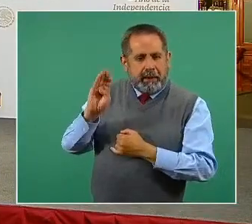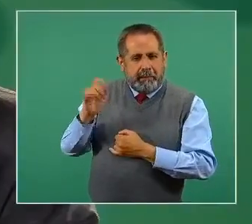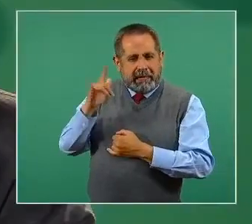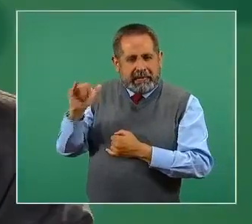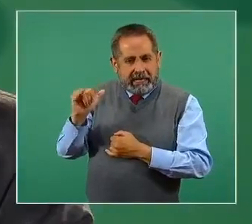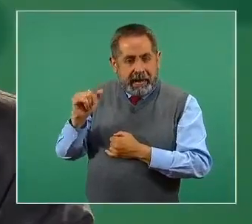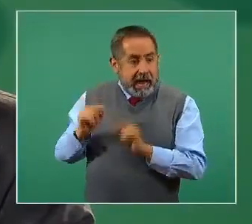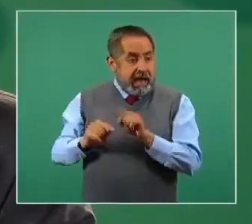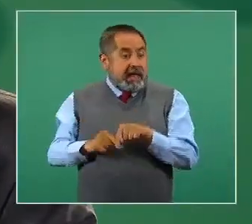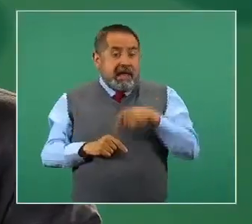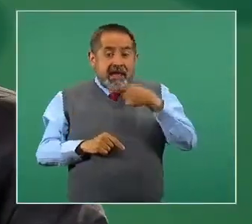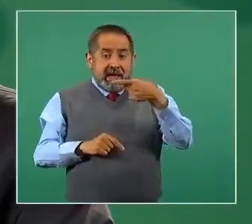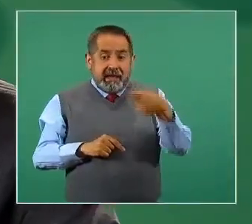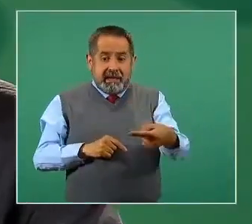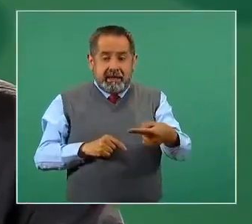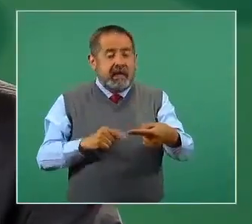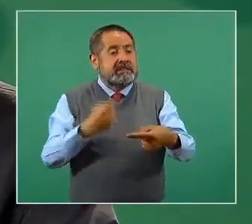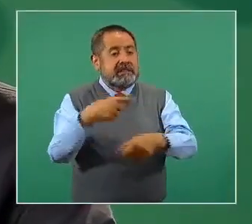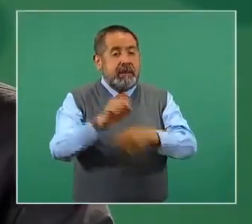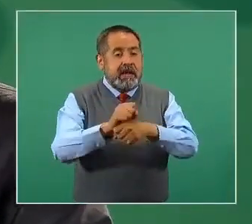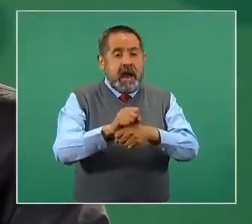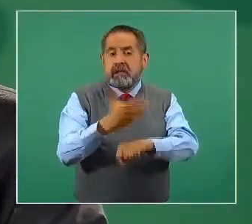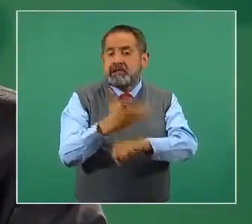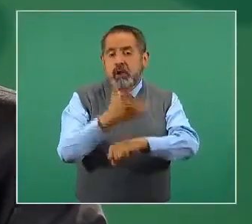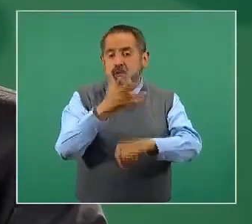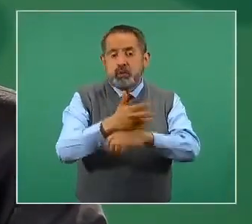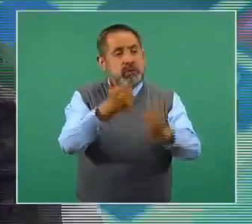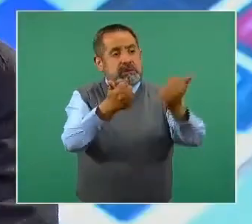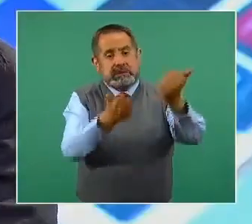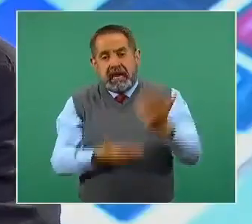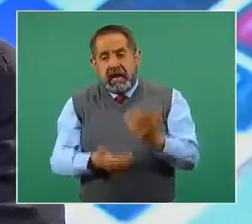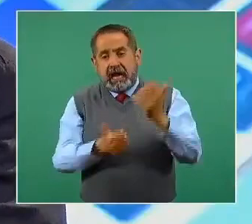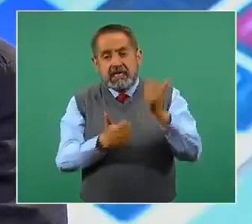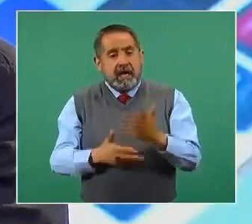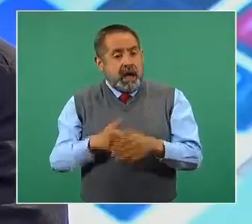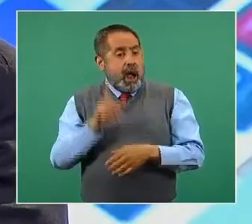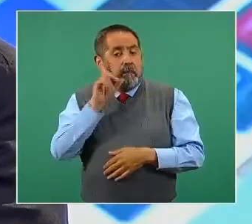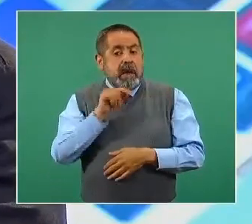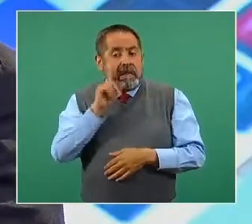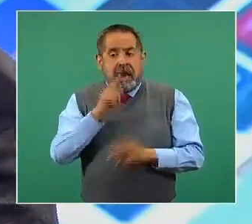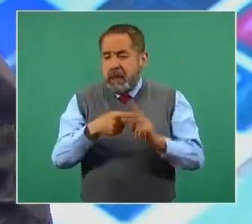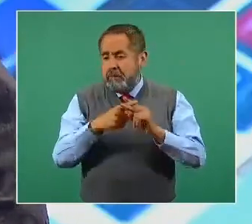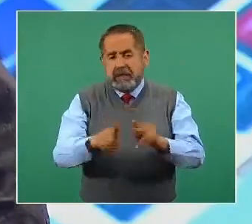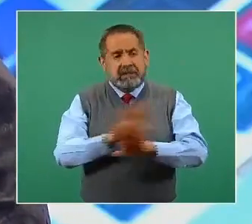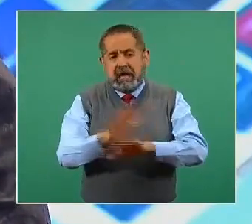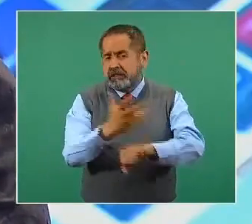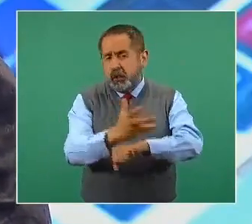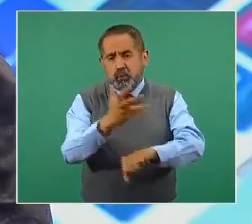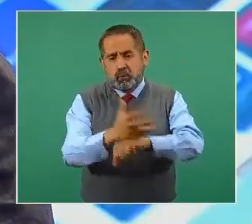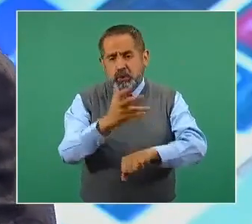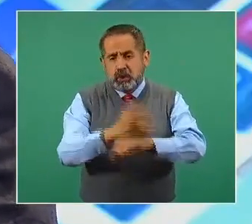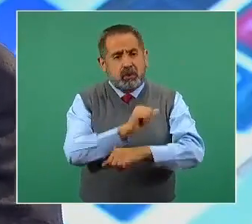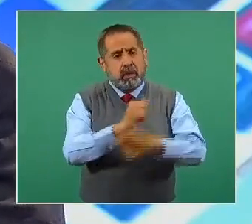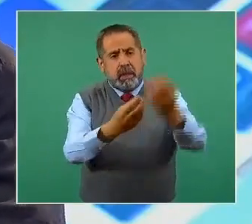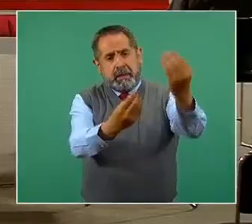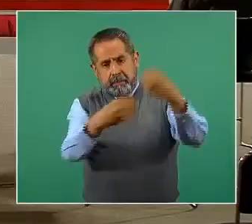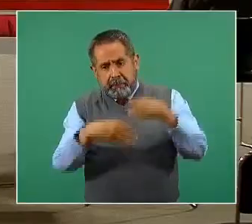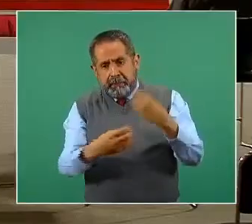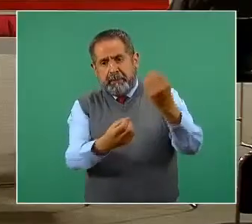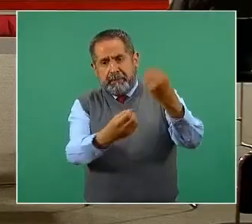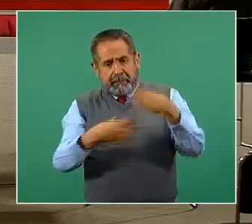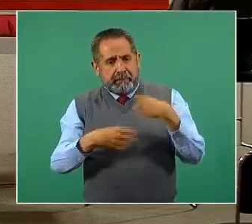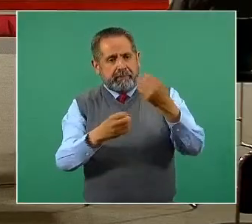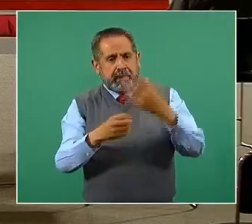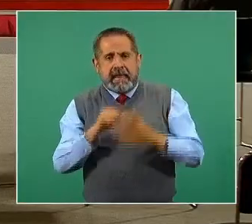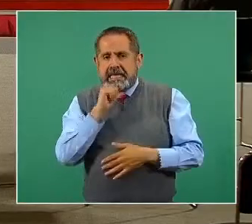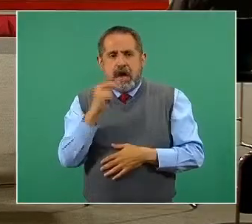lo que salió de Estados Unidos. Y a partir de lo que llega mañana, ya siempre va a venir de Estados Unidos. Entonces, ganamos